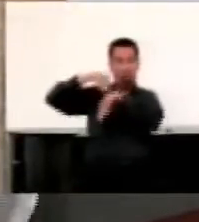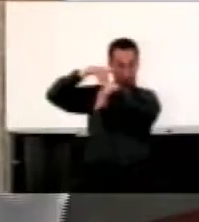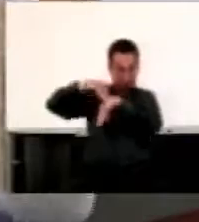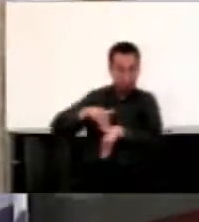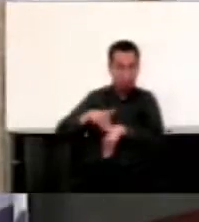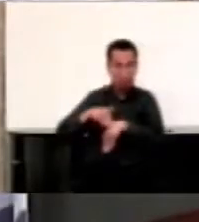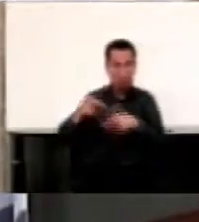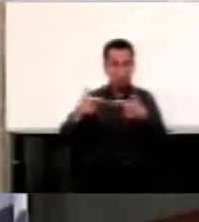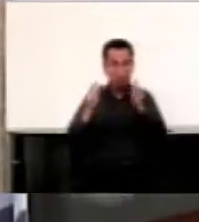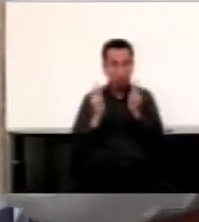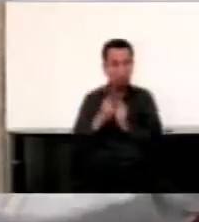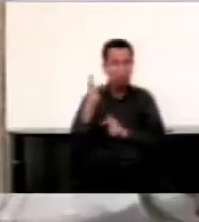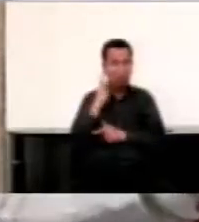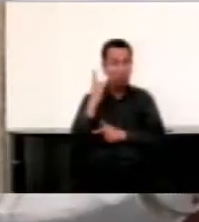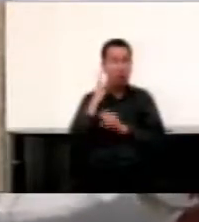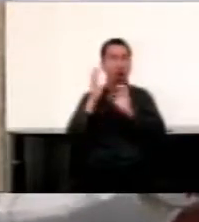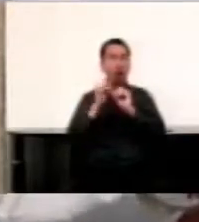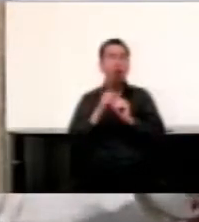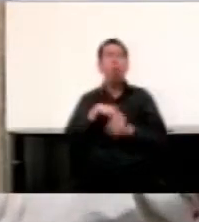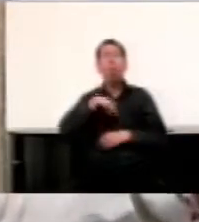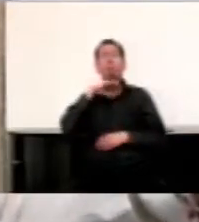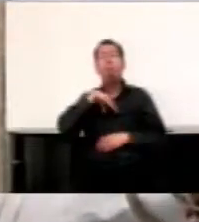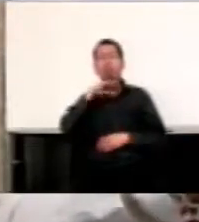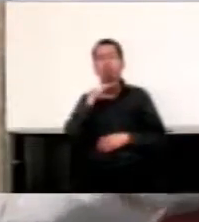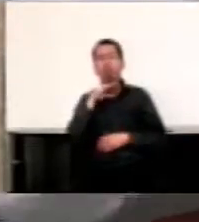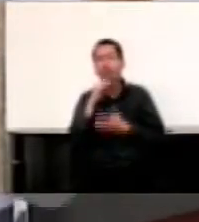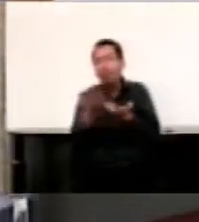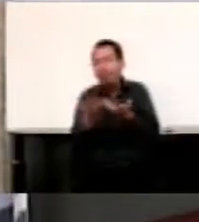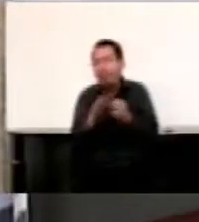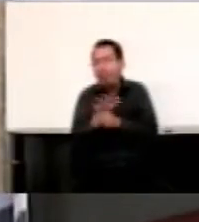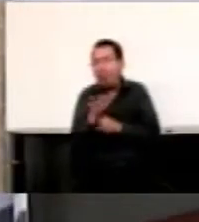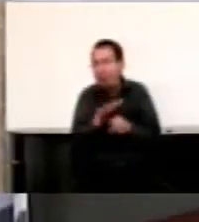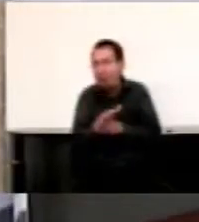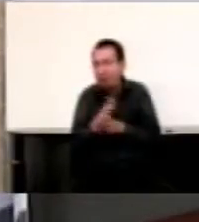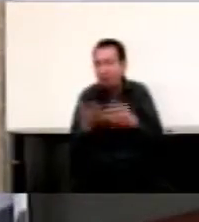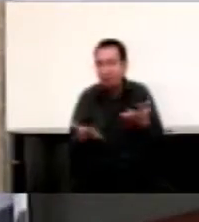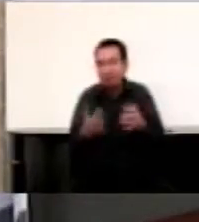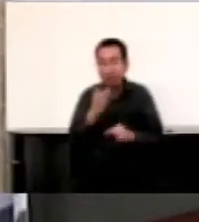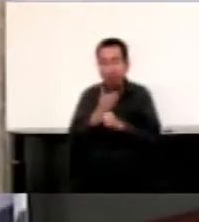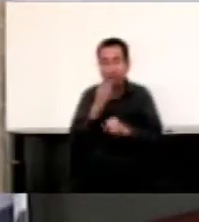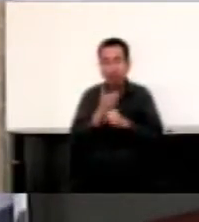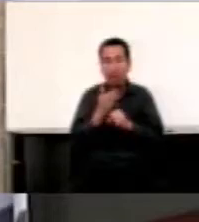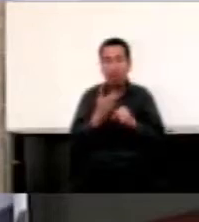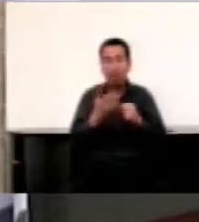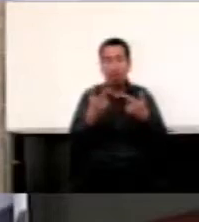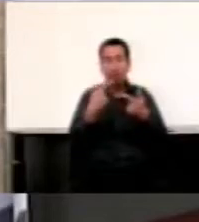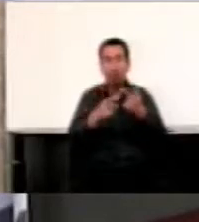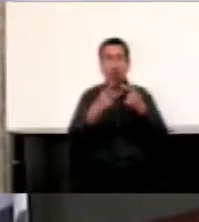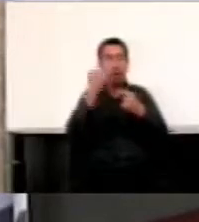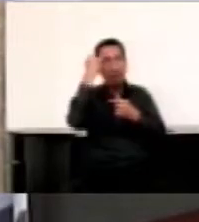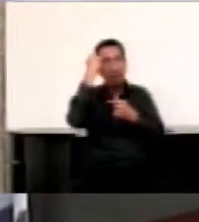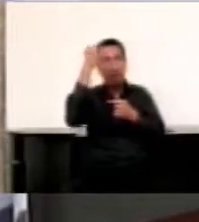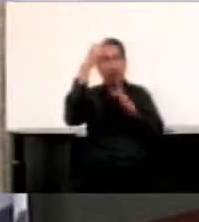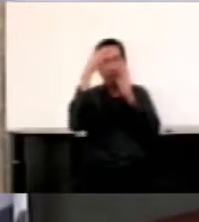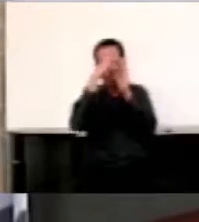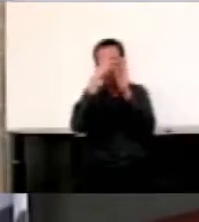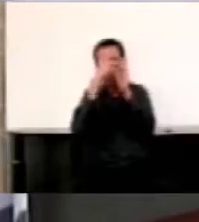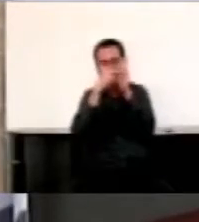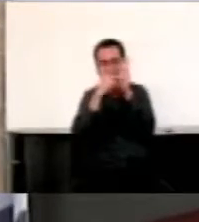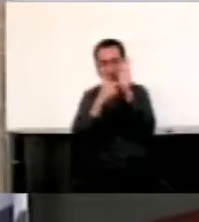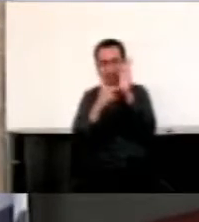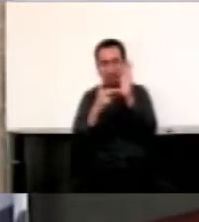brecha, es decir, la plataforma política de un partido tendría que verse reflejado quizá en las plataformas, en las